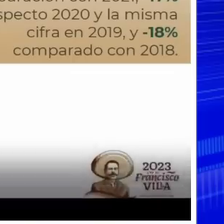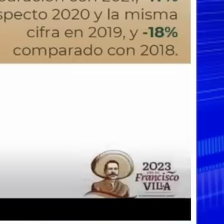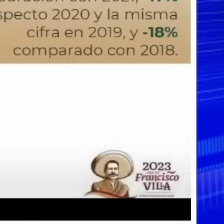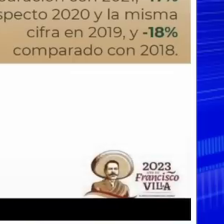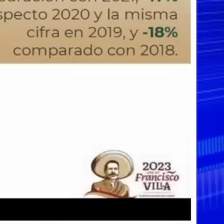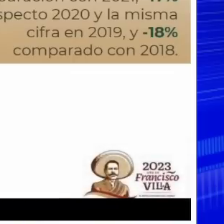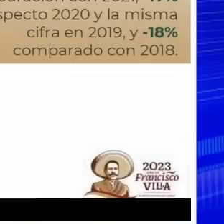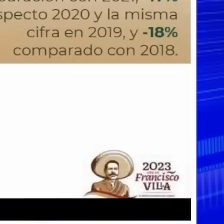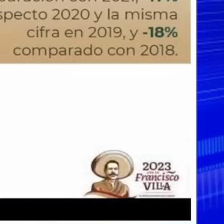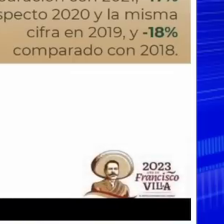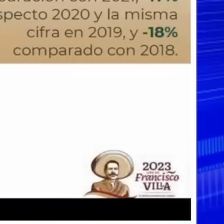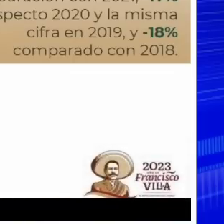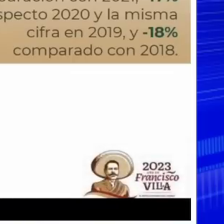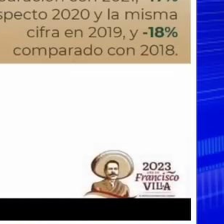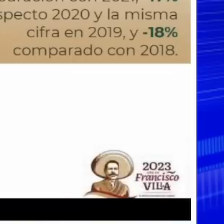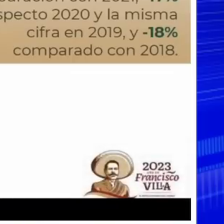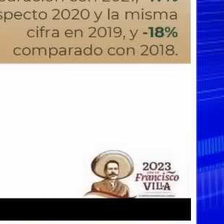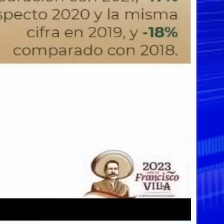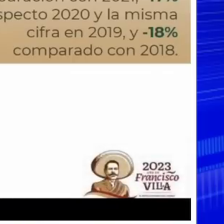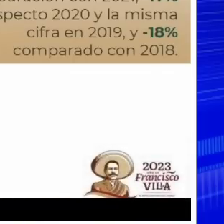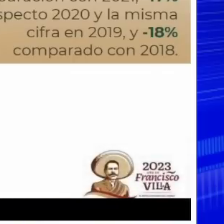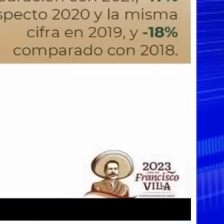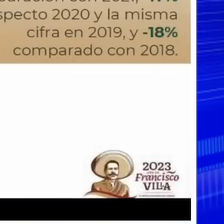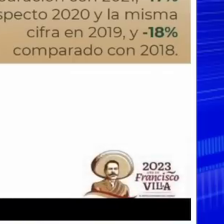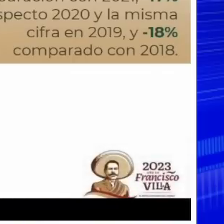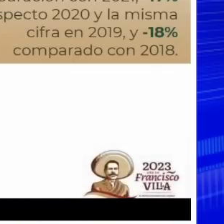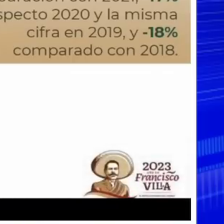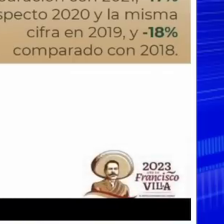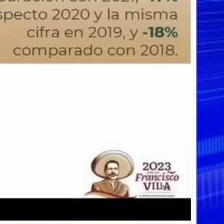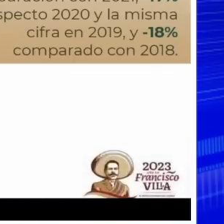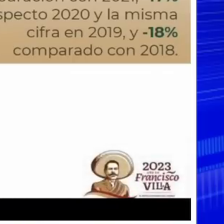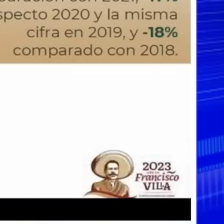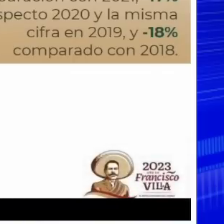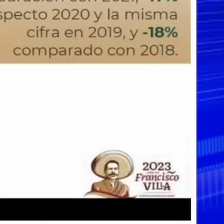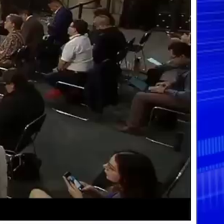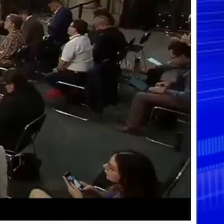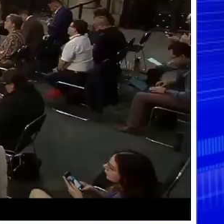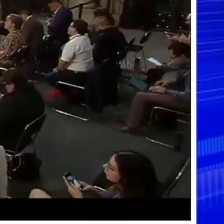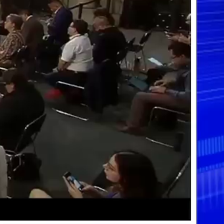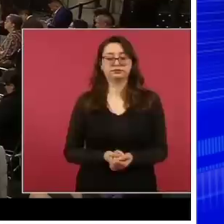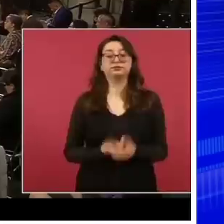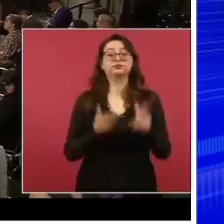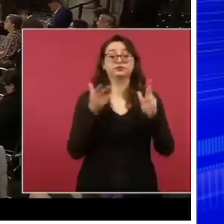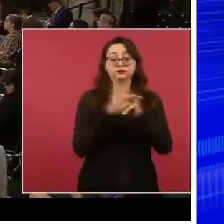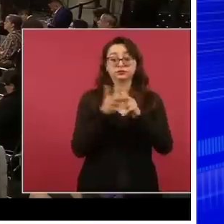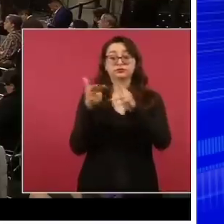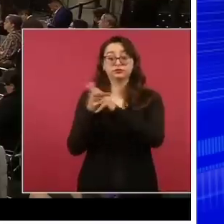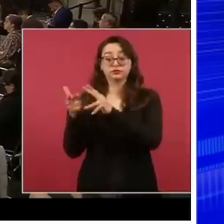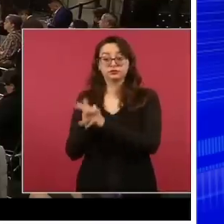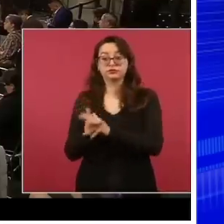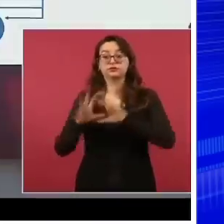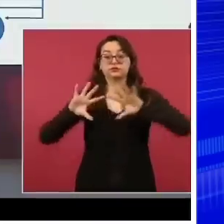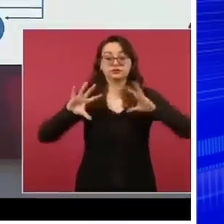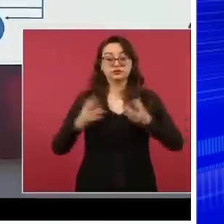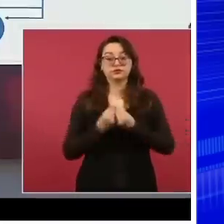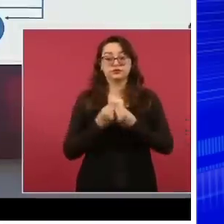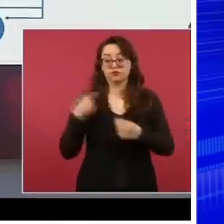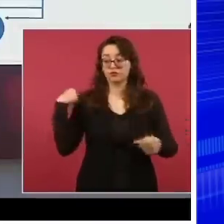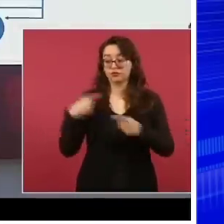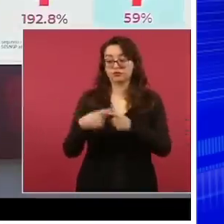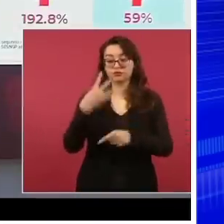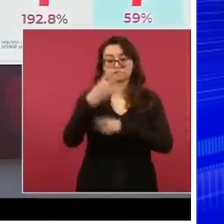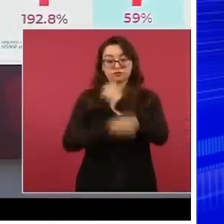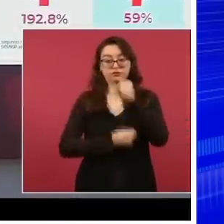al 22. En síntesis, desde el inicio de la administración ha bajado